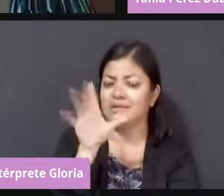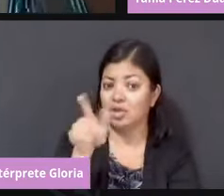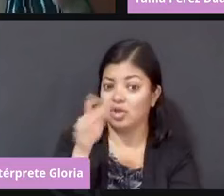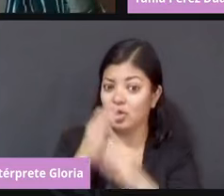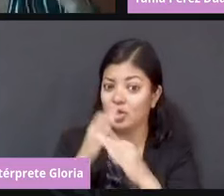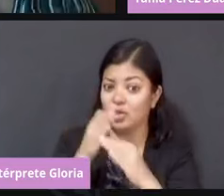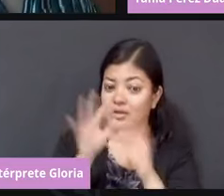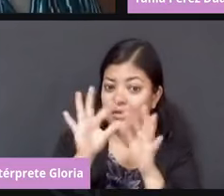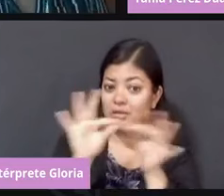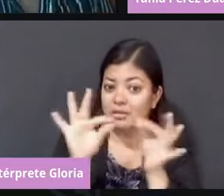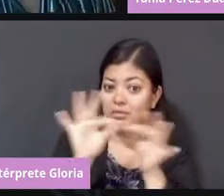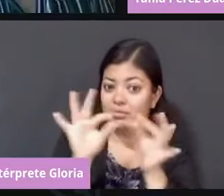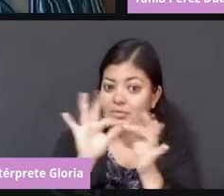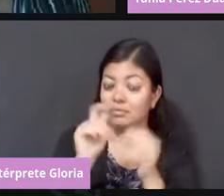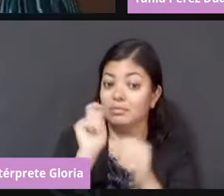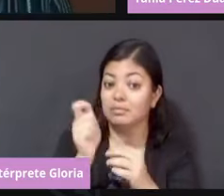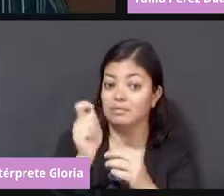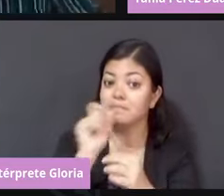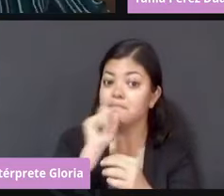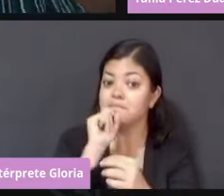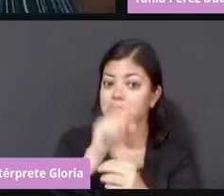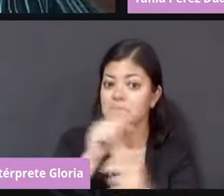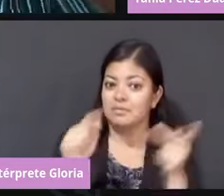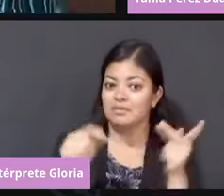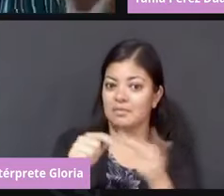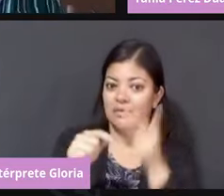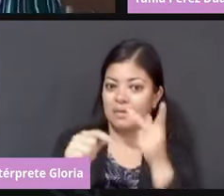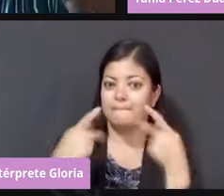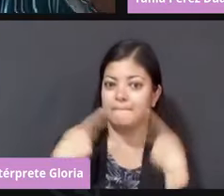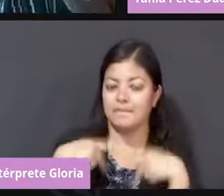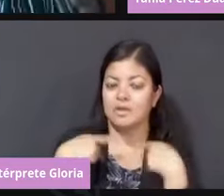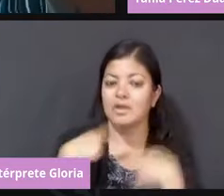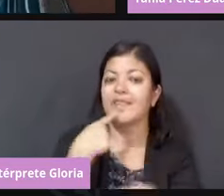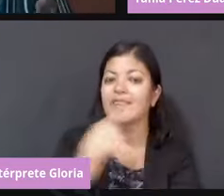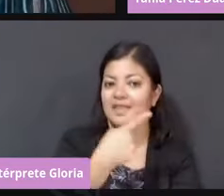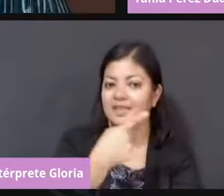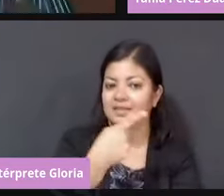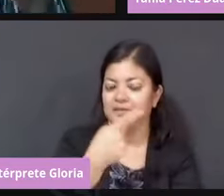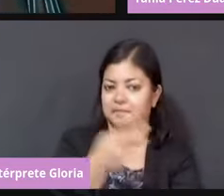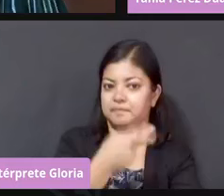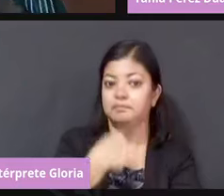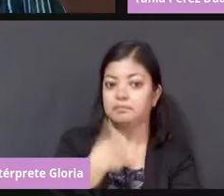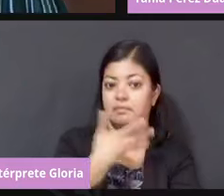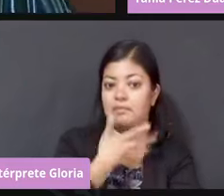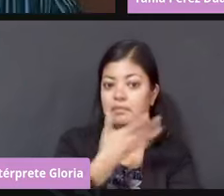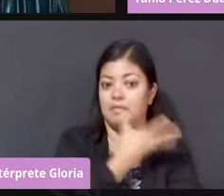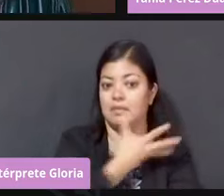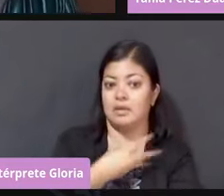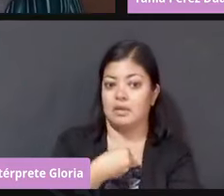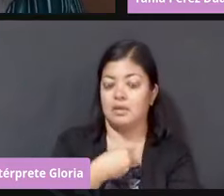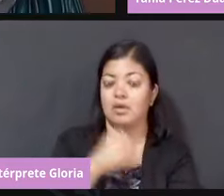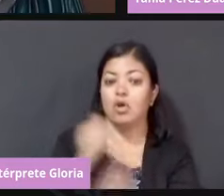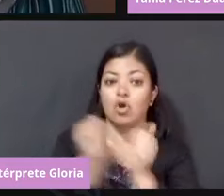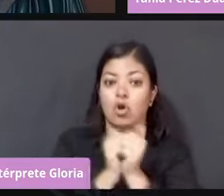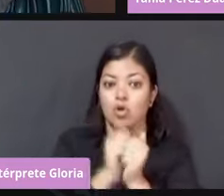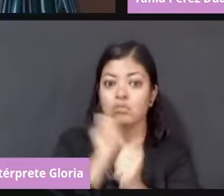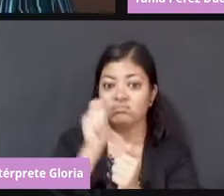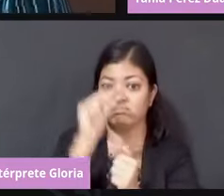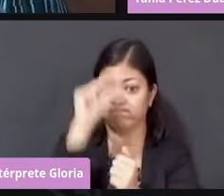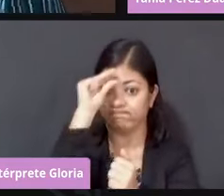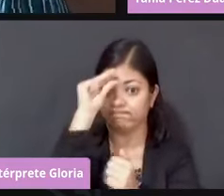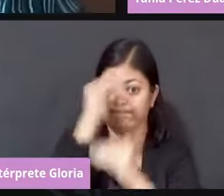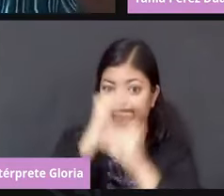hacer tiene que ver con la pregunta que nos hacía una persona de la audiencia que decía, tengo un hijo con sobredotación intelectual